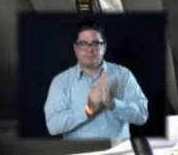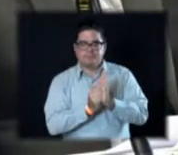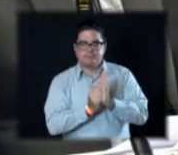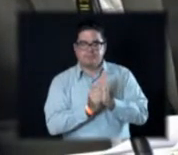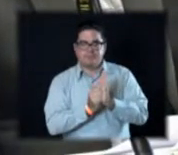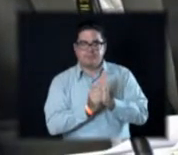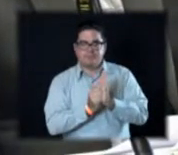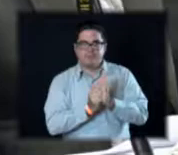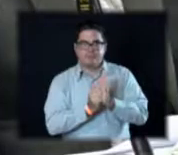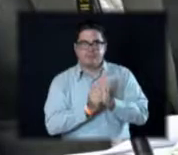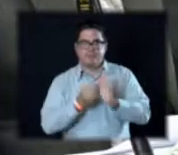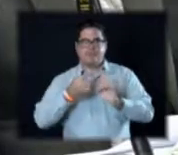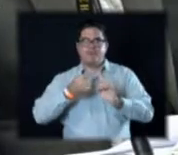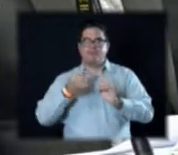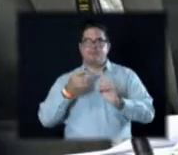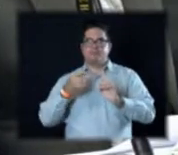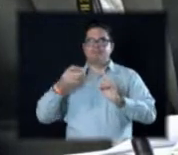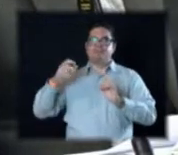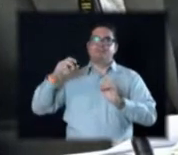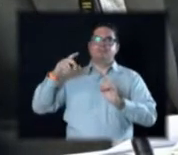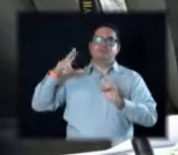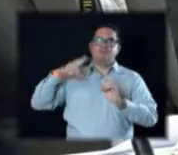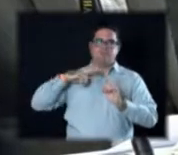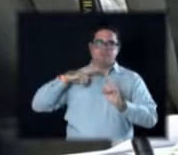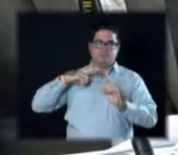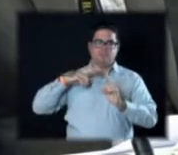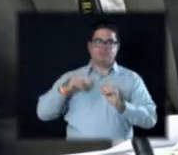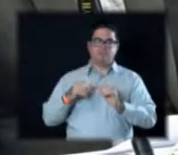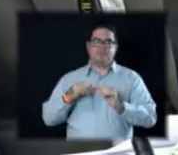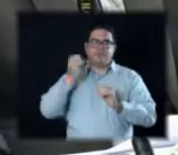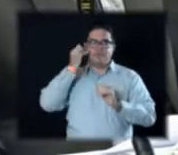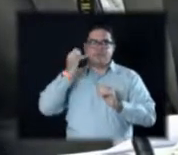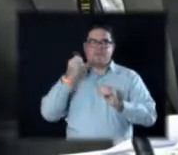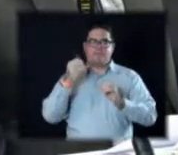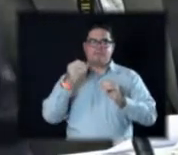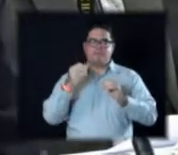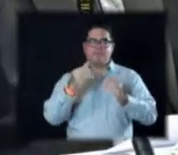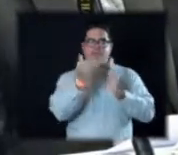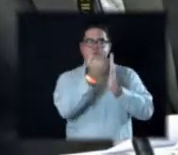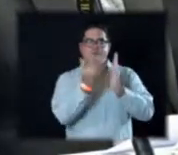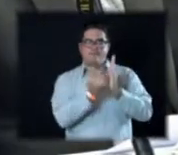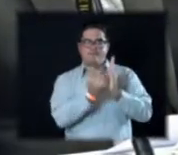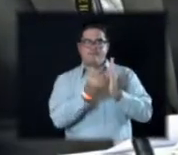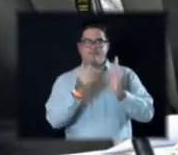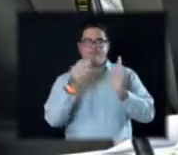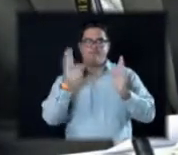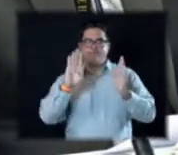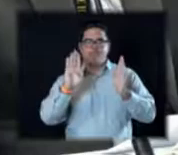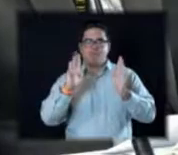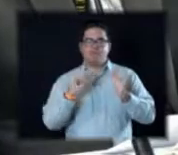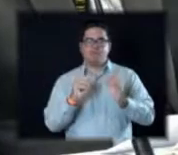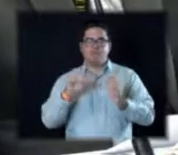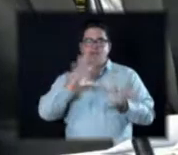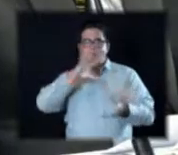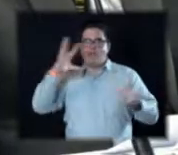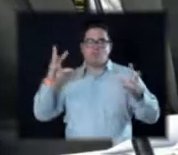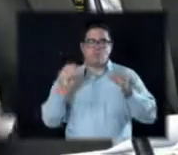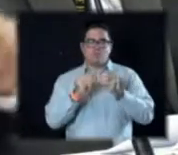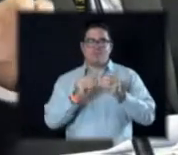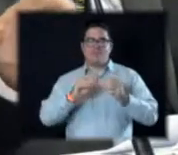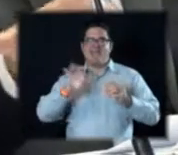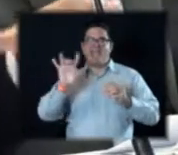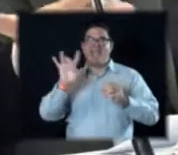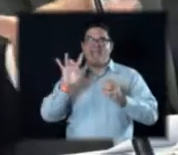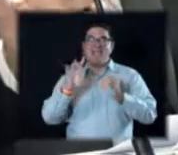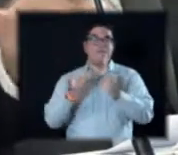Y si añadimos todas estas otras cuentas, es casi 0.8 mil millones de